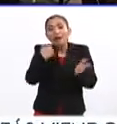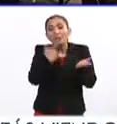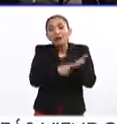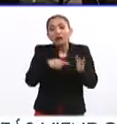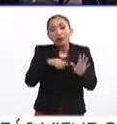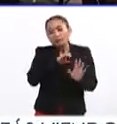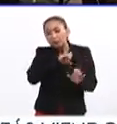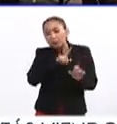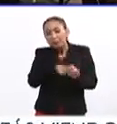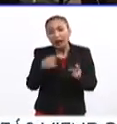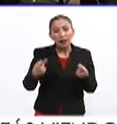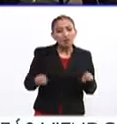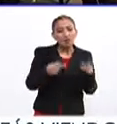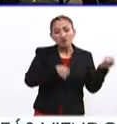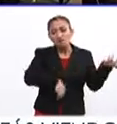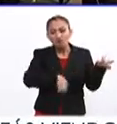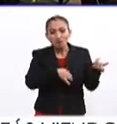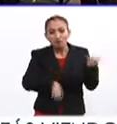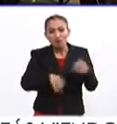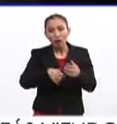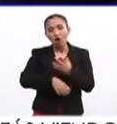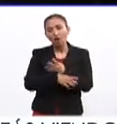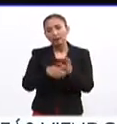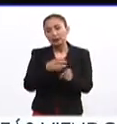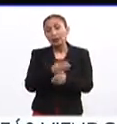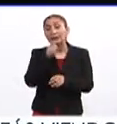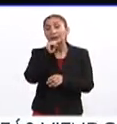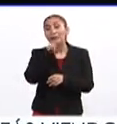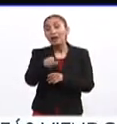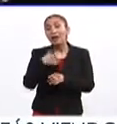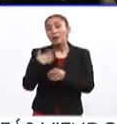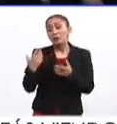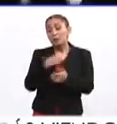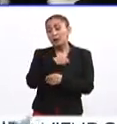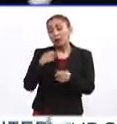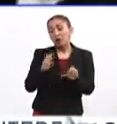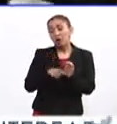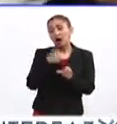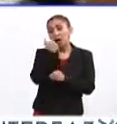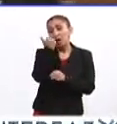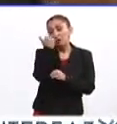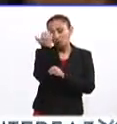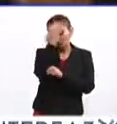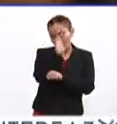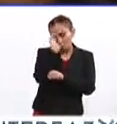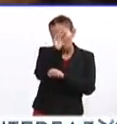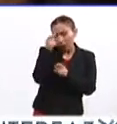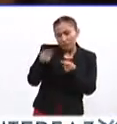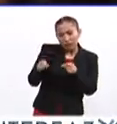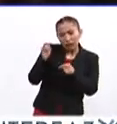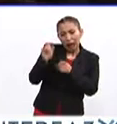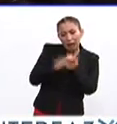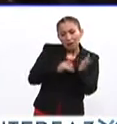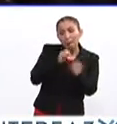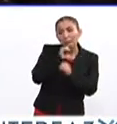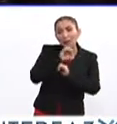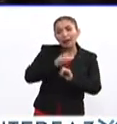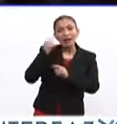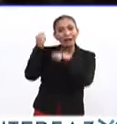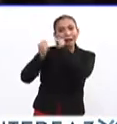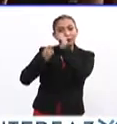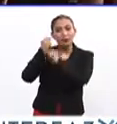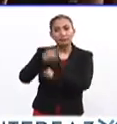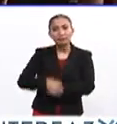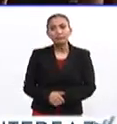una singular dotación instrumental, además de ser integrada por estudiosos de la cultura musical, popular y